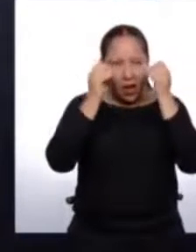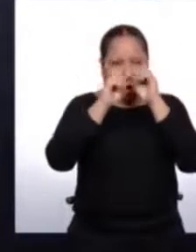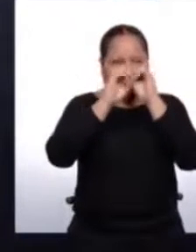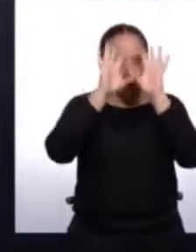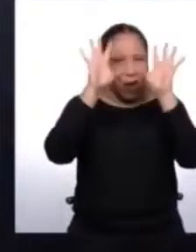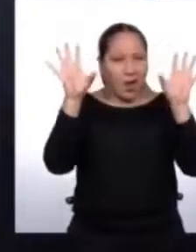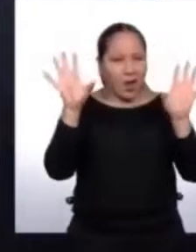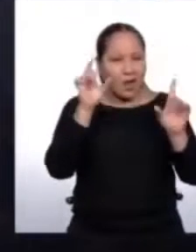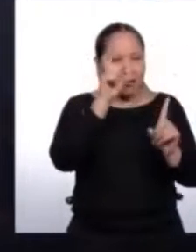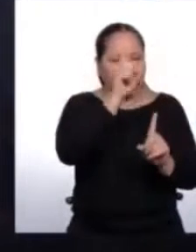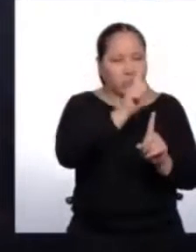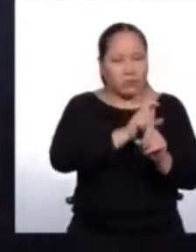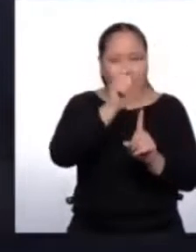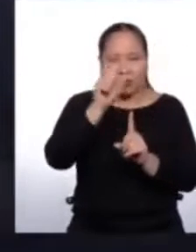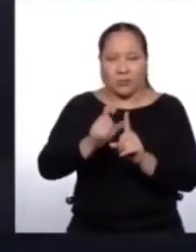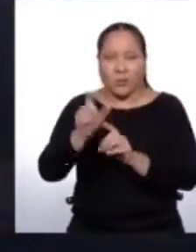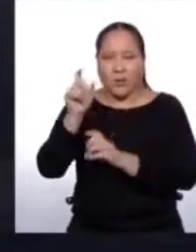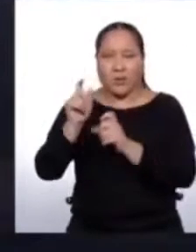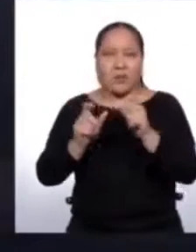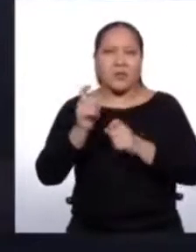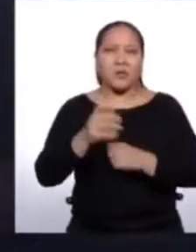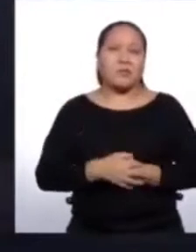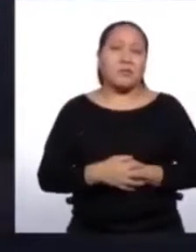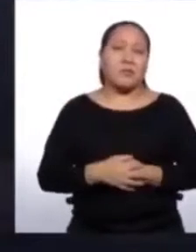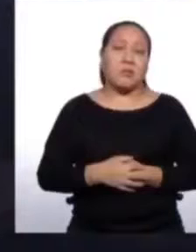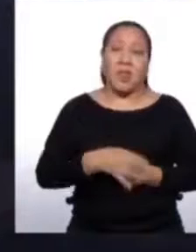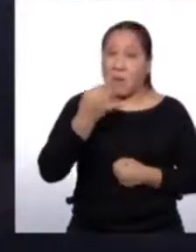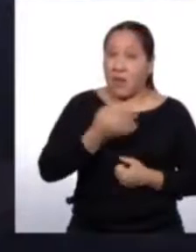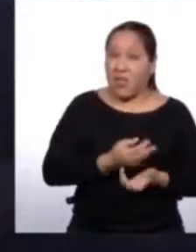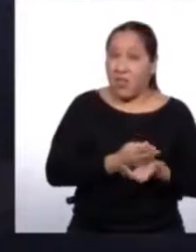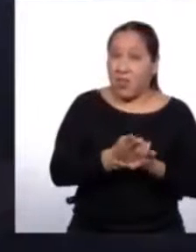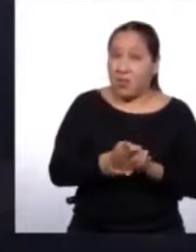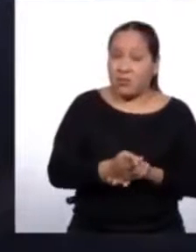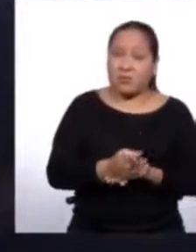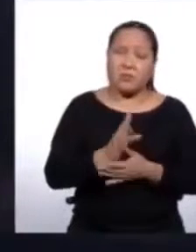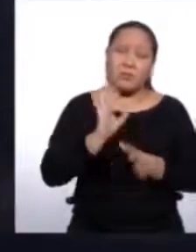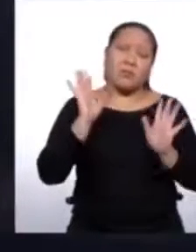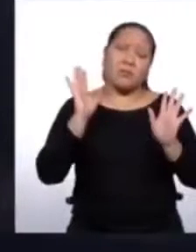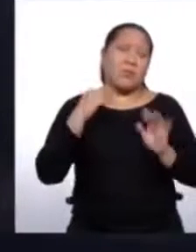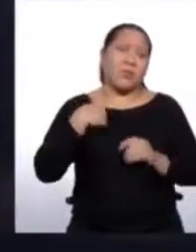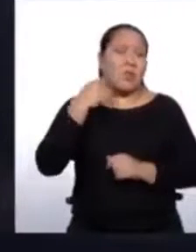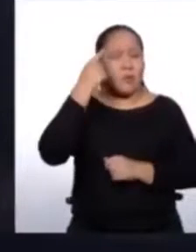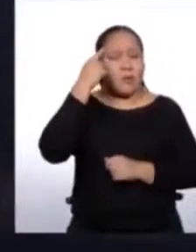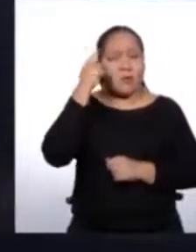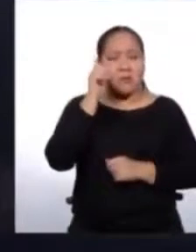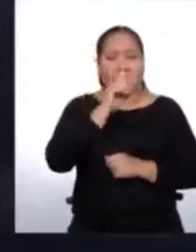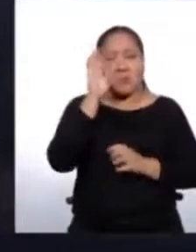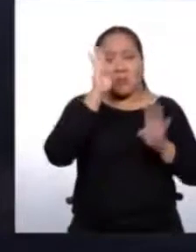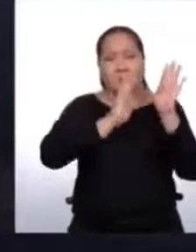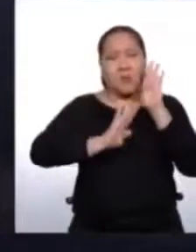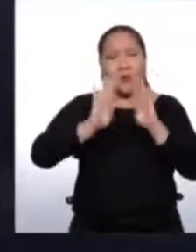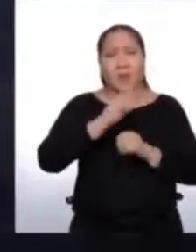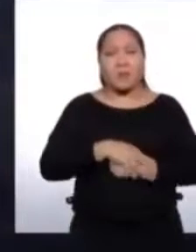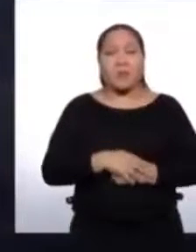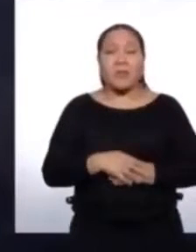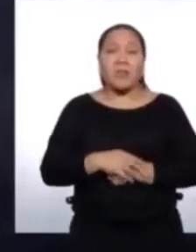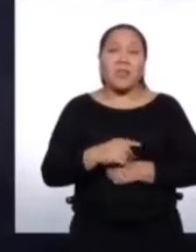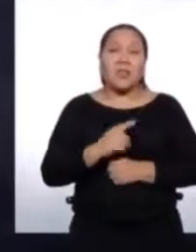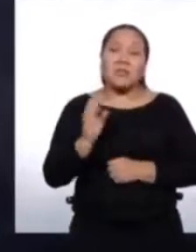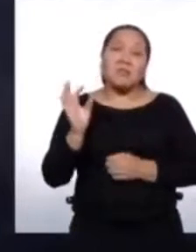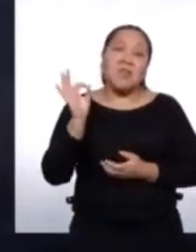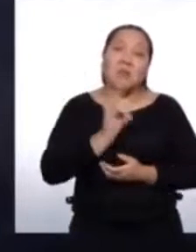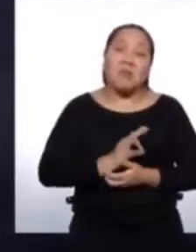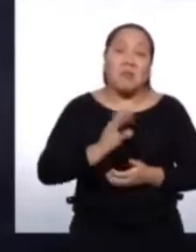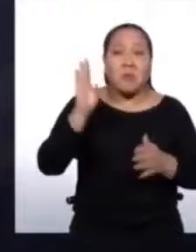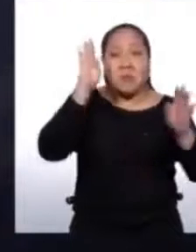personal de la realidad, es algo que no podría afirmar, y que tampoco me preocupa demasiado. Así como tampoco me preocupa que mis cuentos no